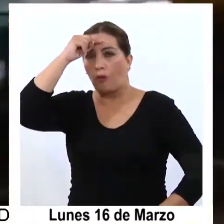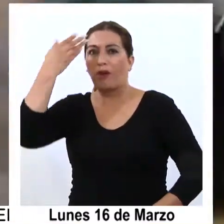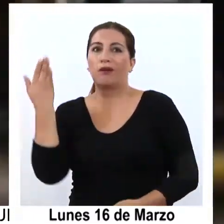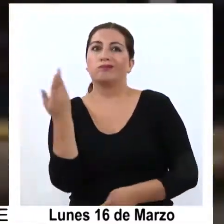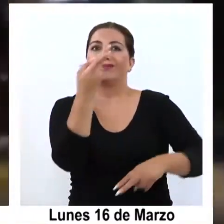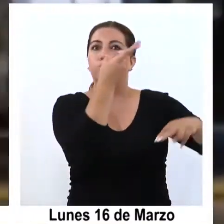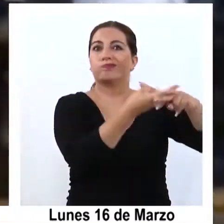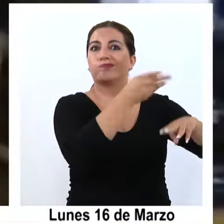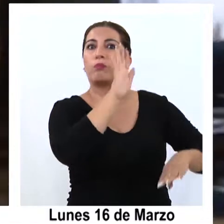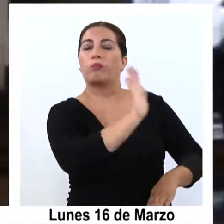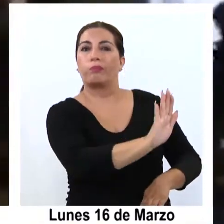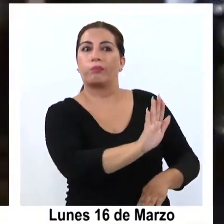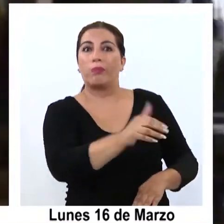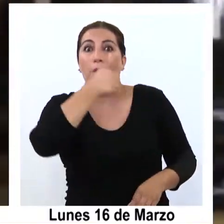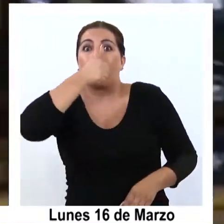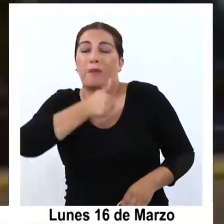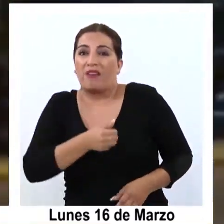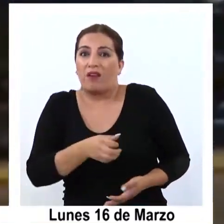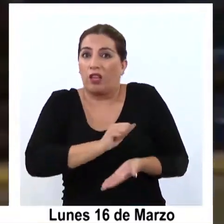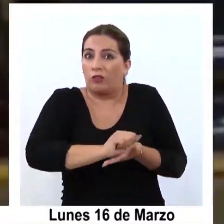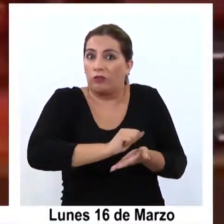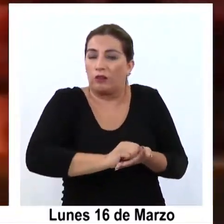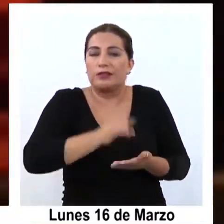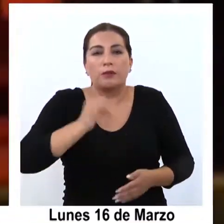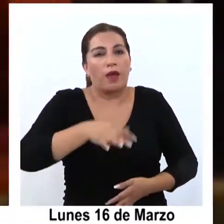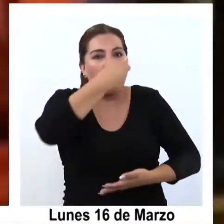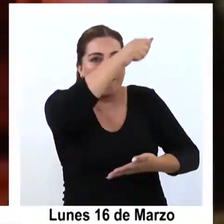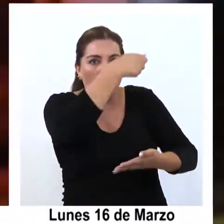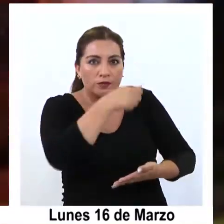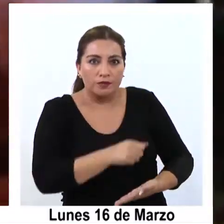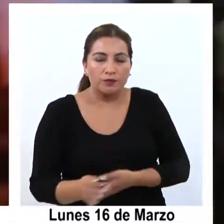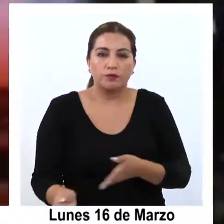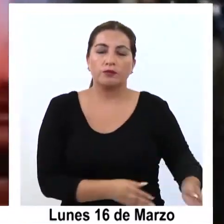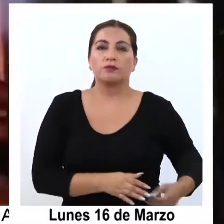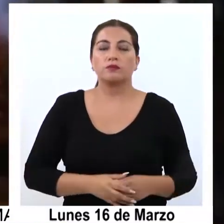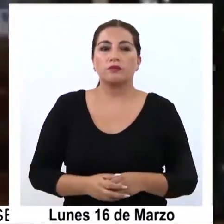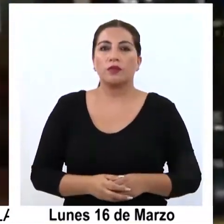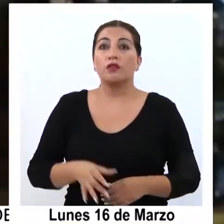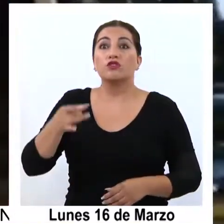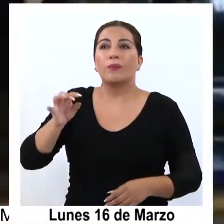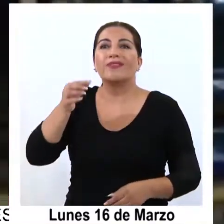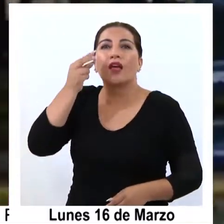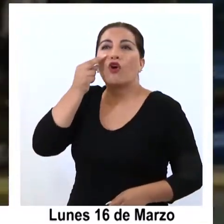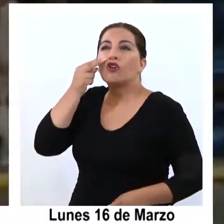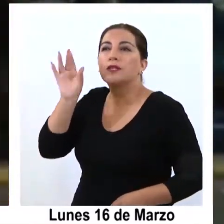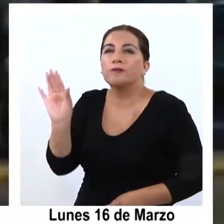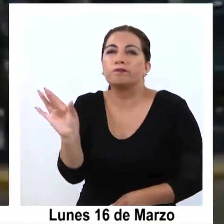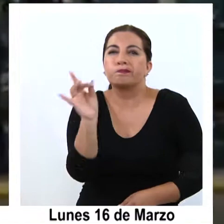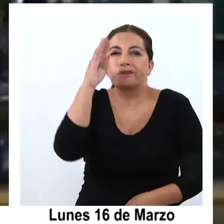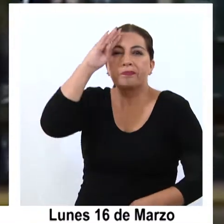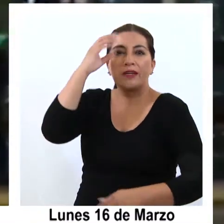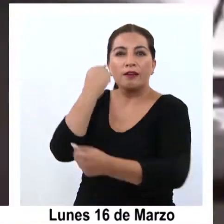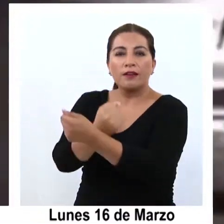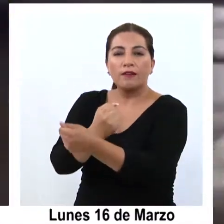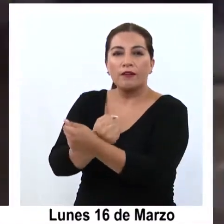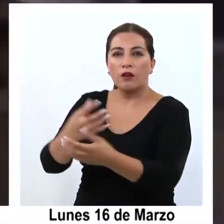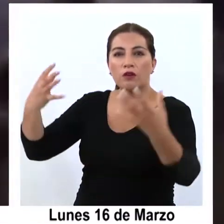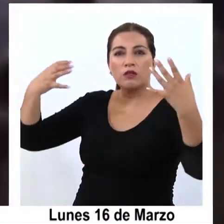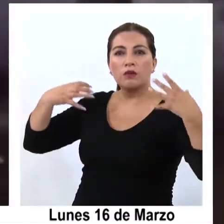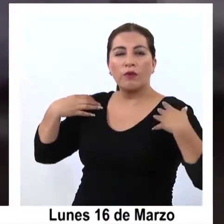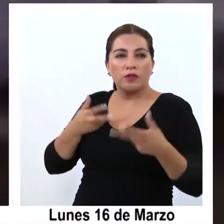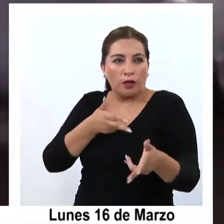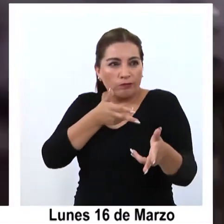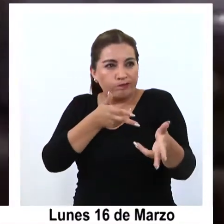está hospitalizado con pronóstico reservado en constante evaluación. No solamente identificar al carabinero responsable